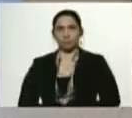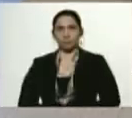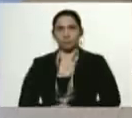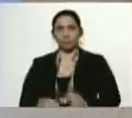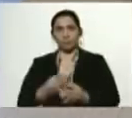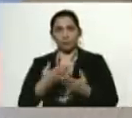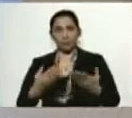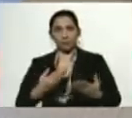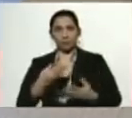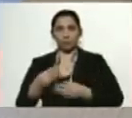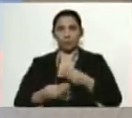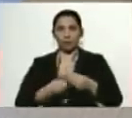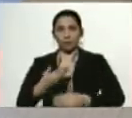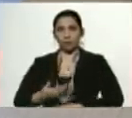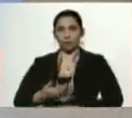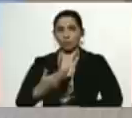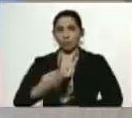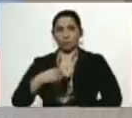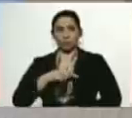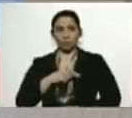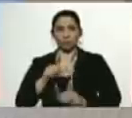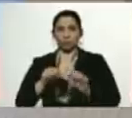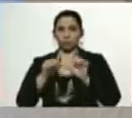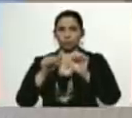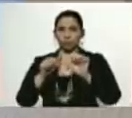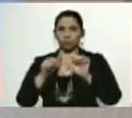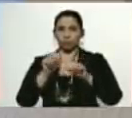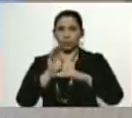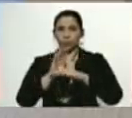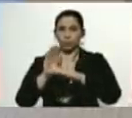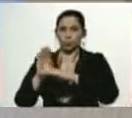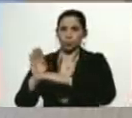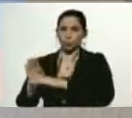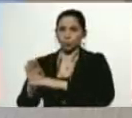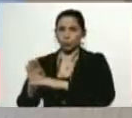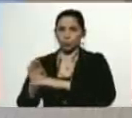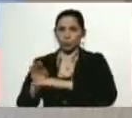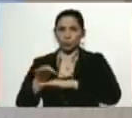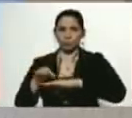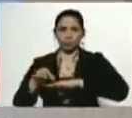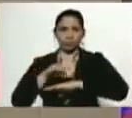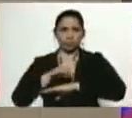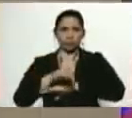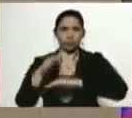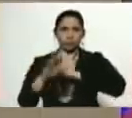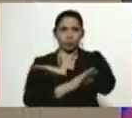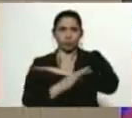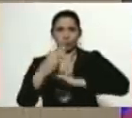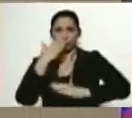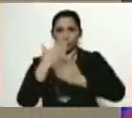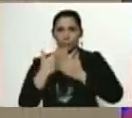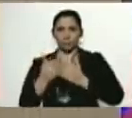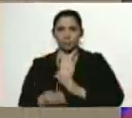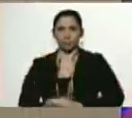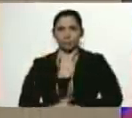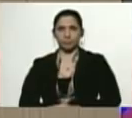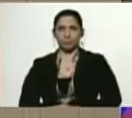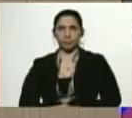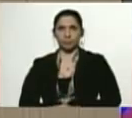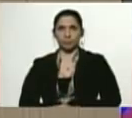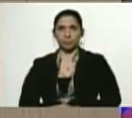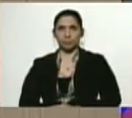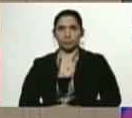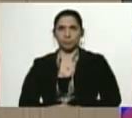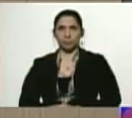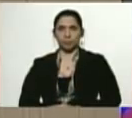determinante, muy importante, que mantengamos la situación de sumo cuidado en los municipios fronterizos. En cuanto al